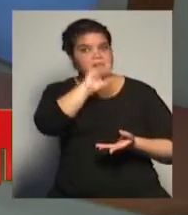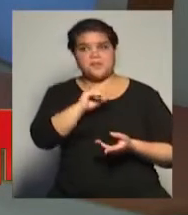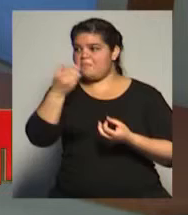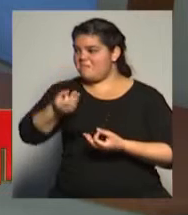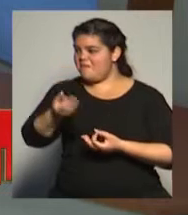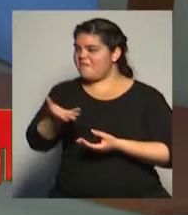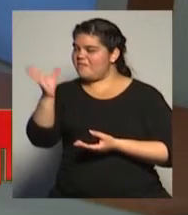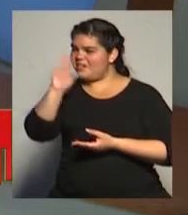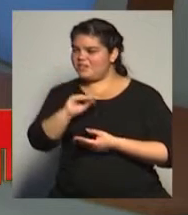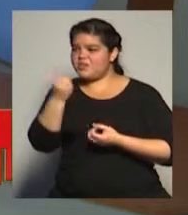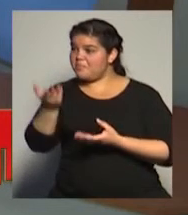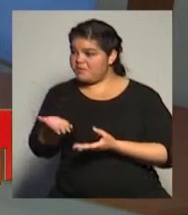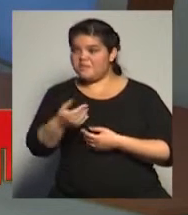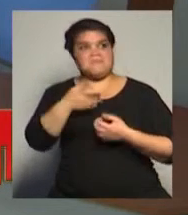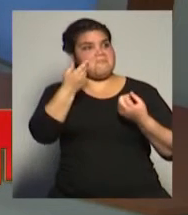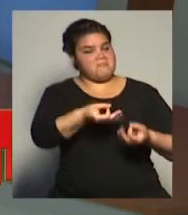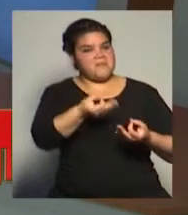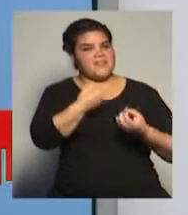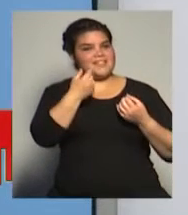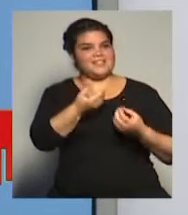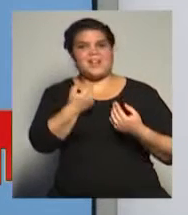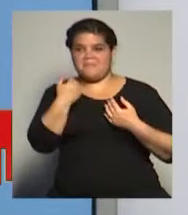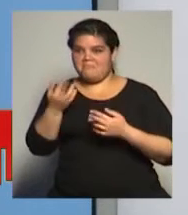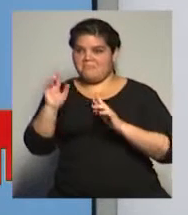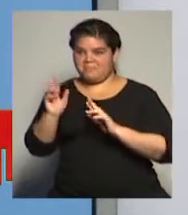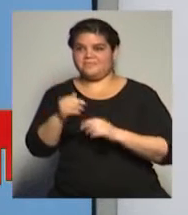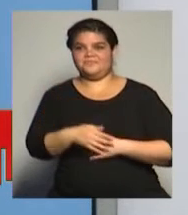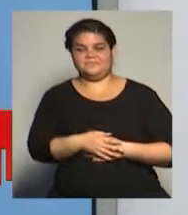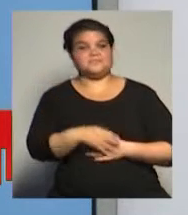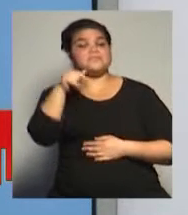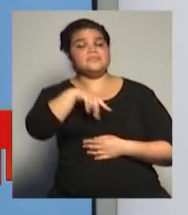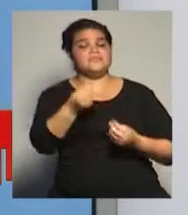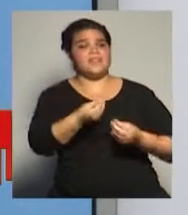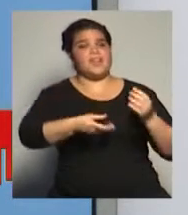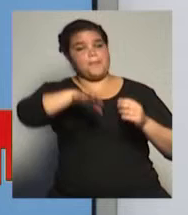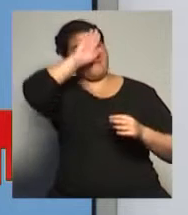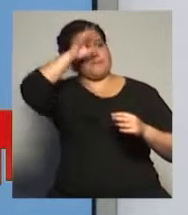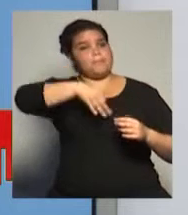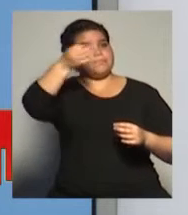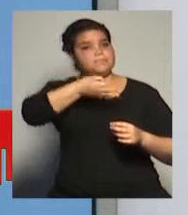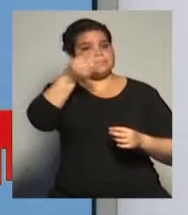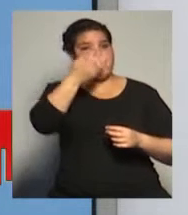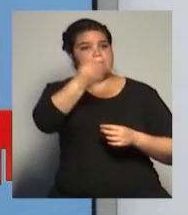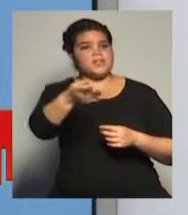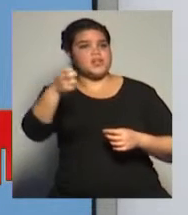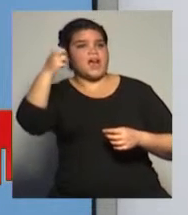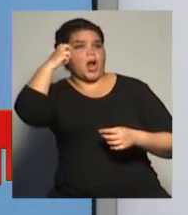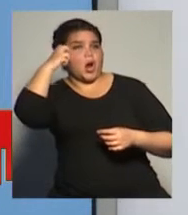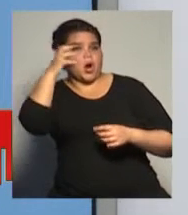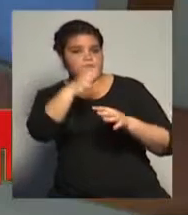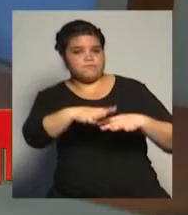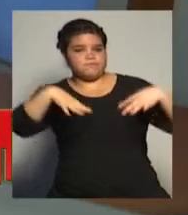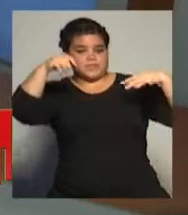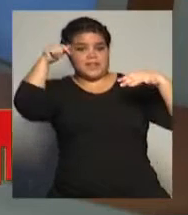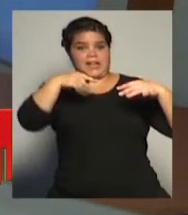noches. ¿Cómo están? Muy bien, por suerte. Bueno, me alegro. Bueno, nos quedamos en ese gran discurso que dio el Papa Francisco allí ante los congresistas en los Estados Unidos.